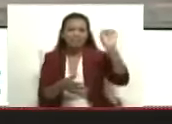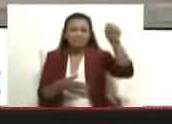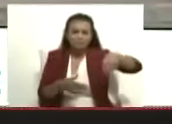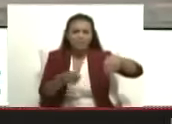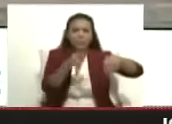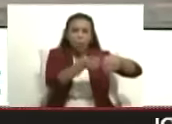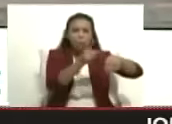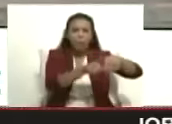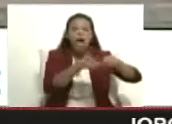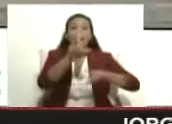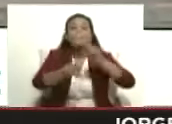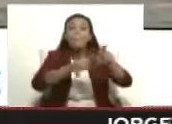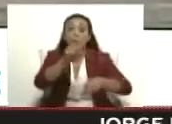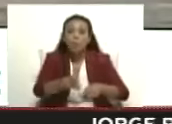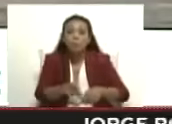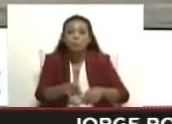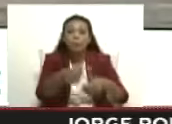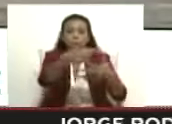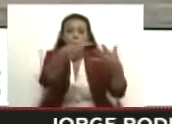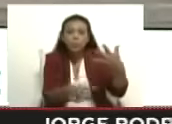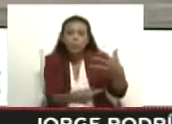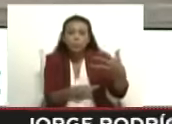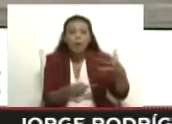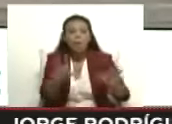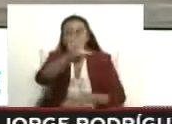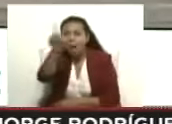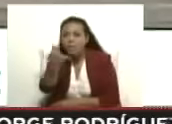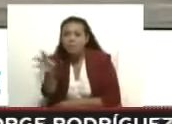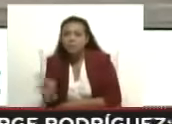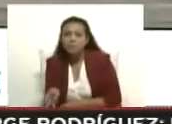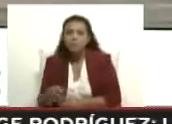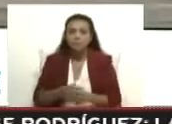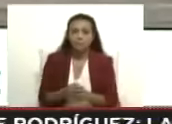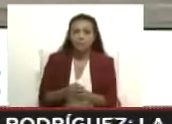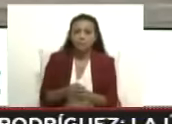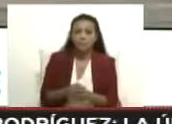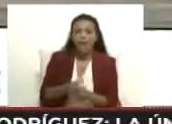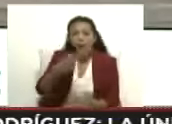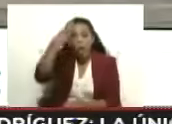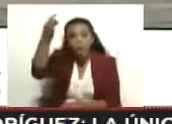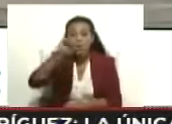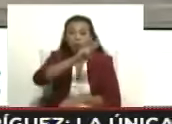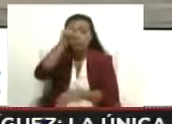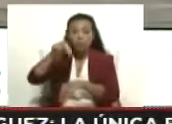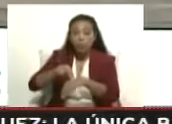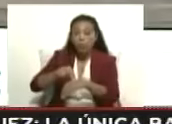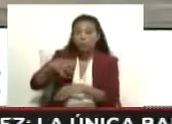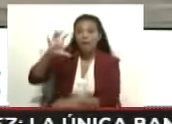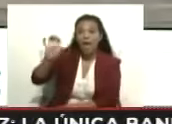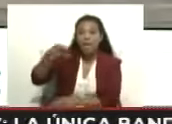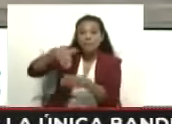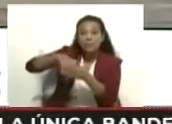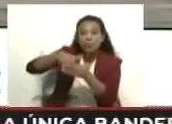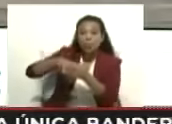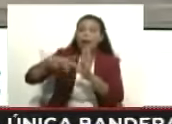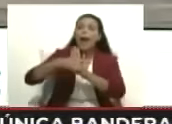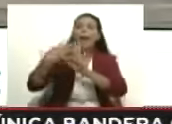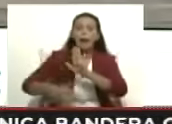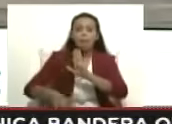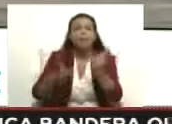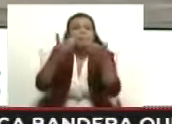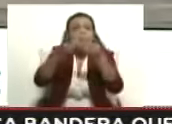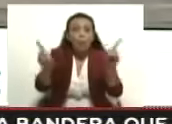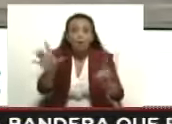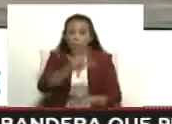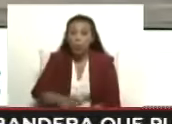este referéndum consultivo por el Esequibo. El Consejo Nacional Electoral, como garante de la